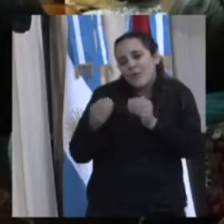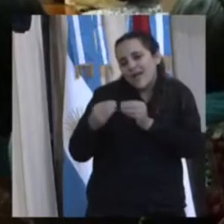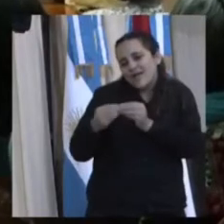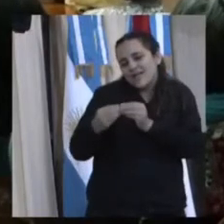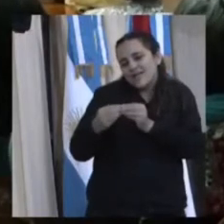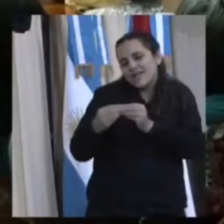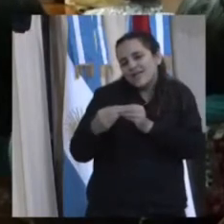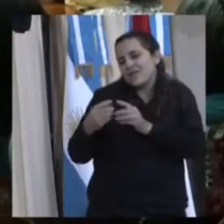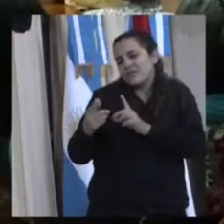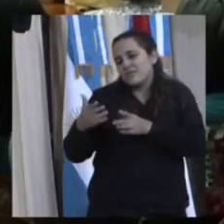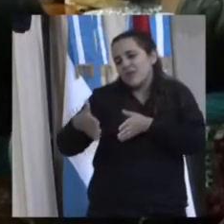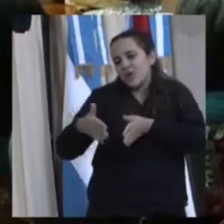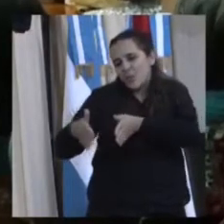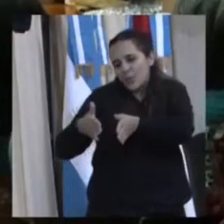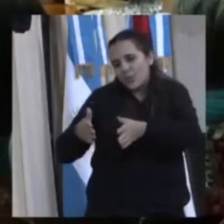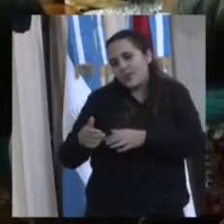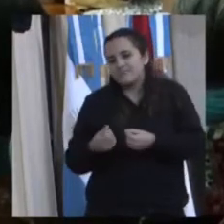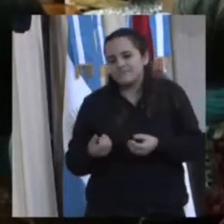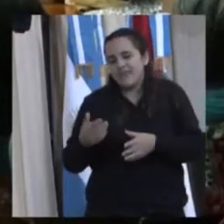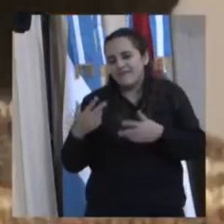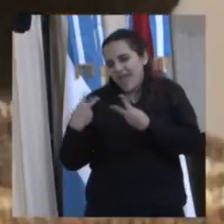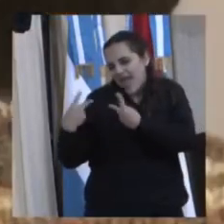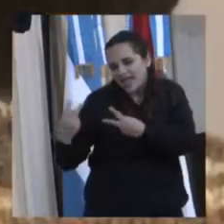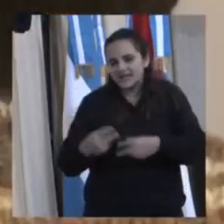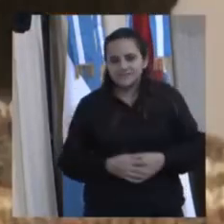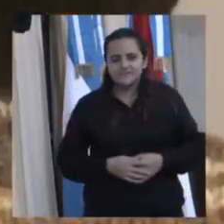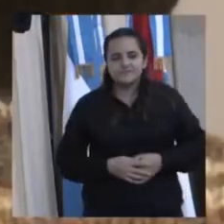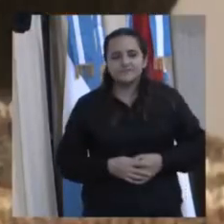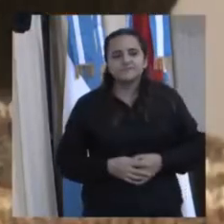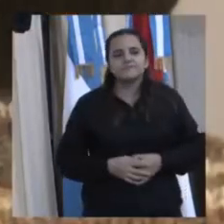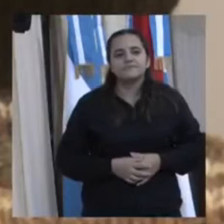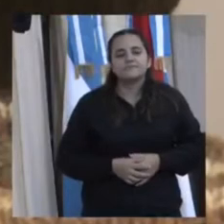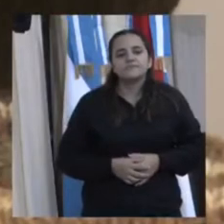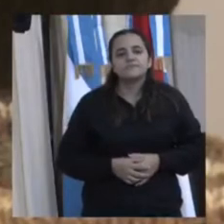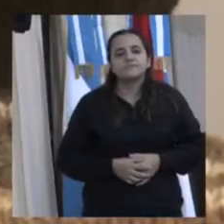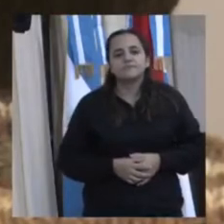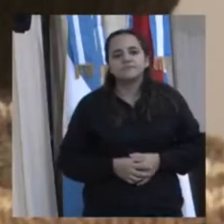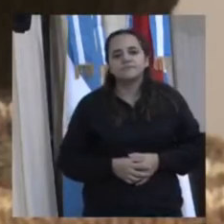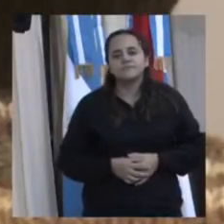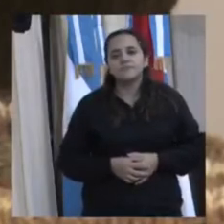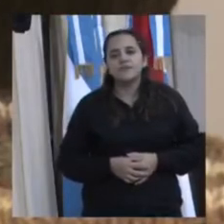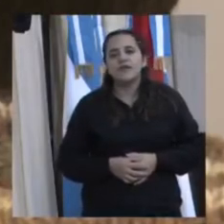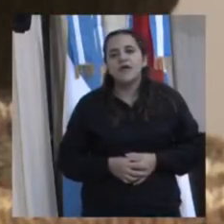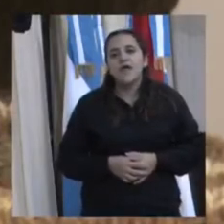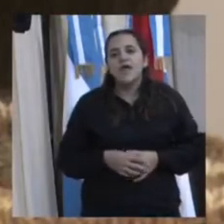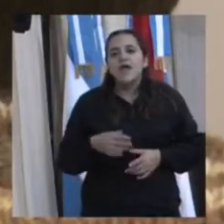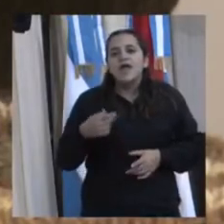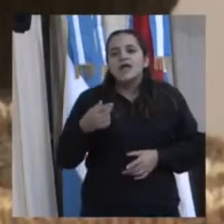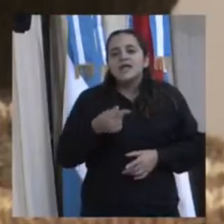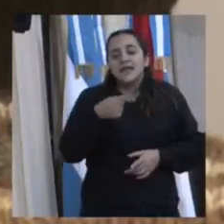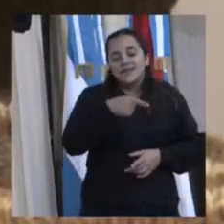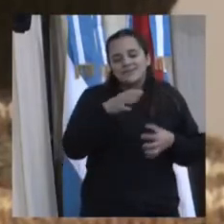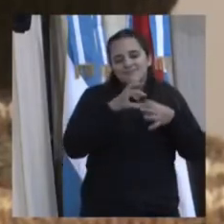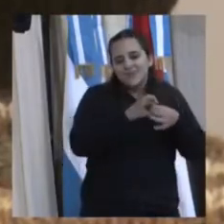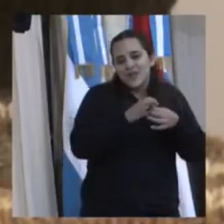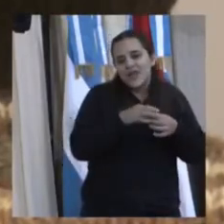del comunismo, decía esto, escuchen bien, el estudiante argentino que acometió la reforma sabíase arrastrado por el presentimiento de las grandes obras,